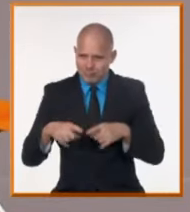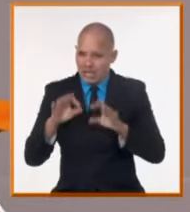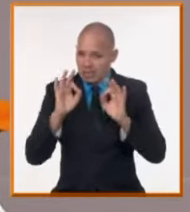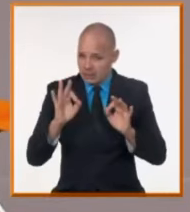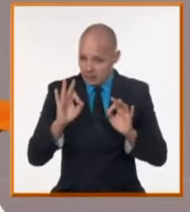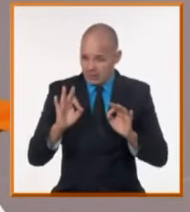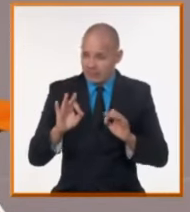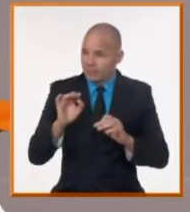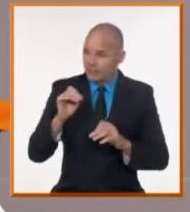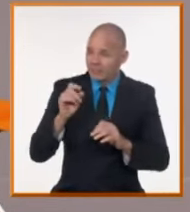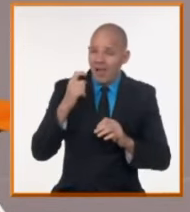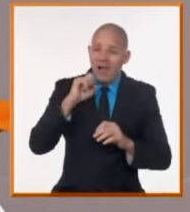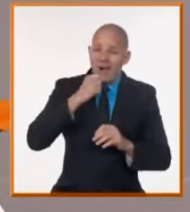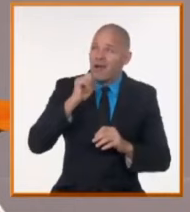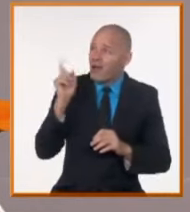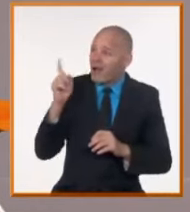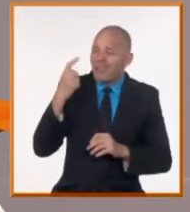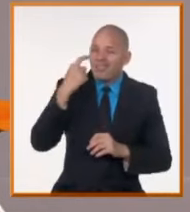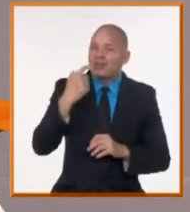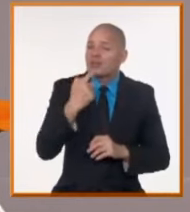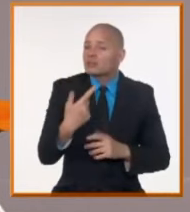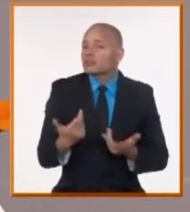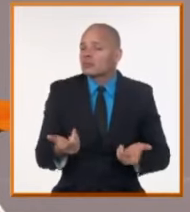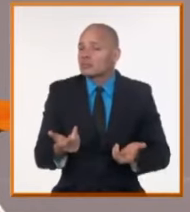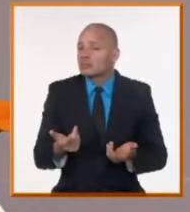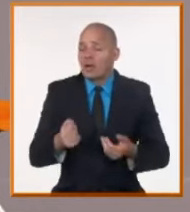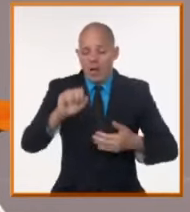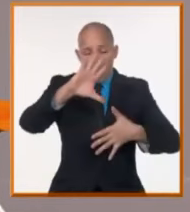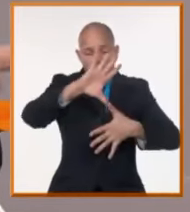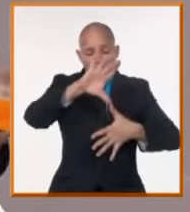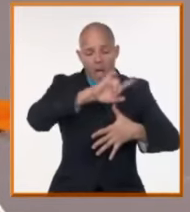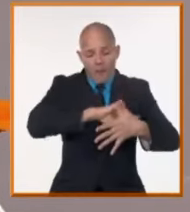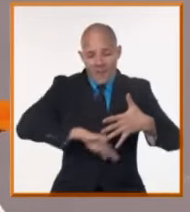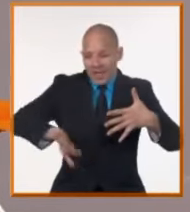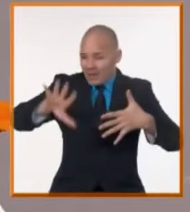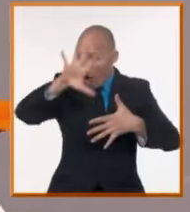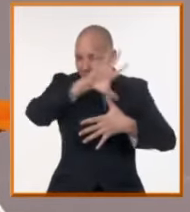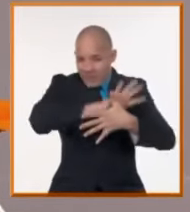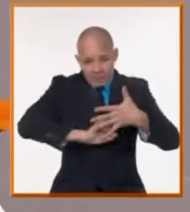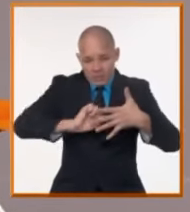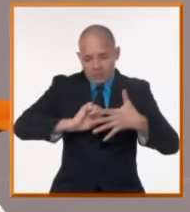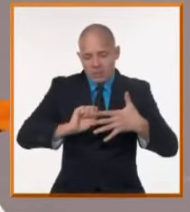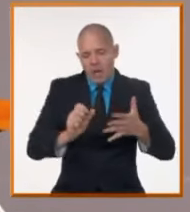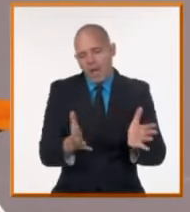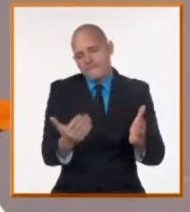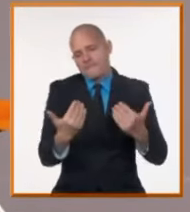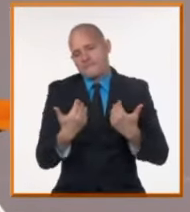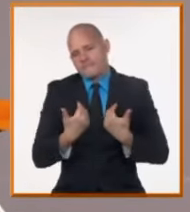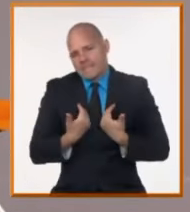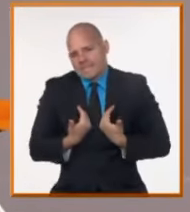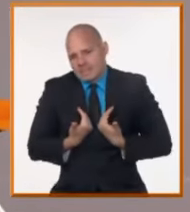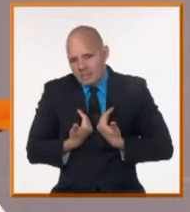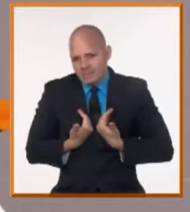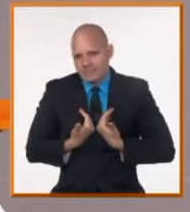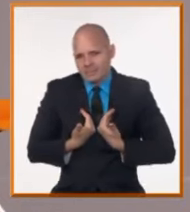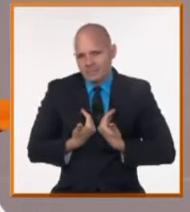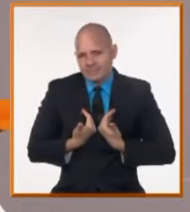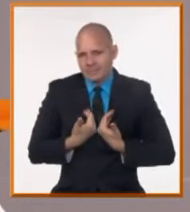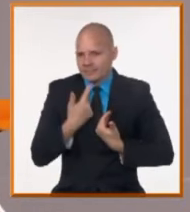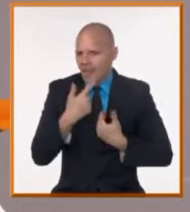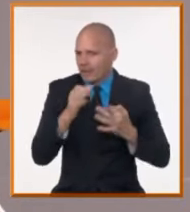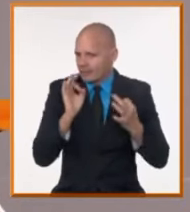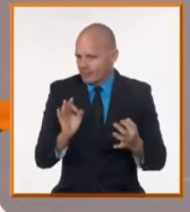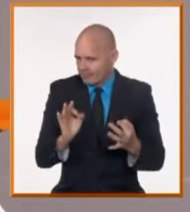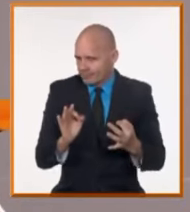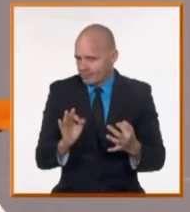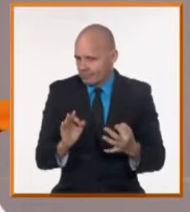americanos refleja muy bien ese espíritu que es amplificado, hicimos una alusión muy de pasada hace unos